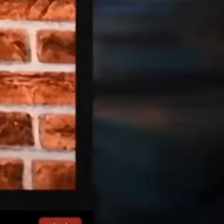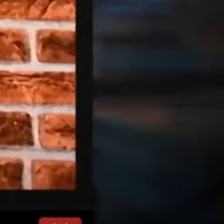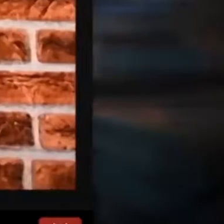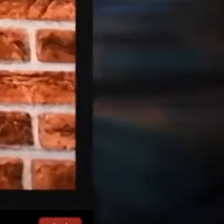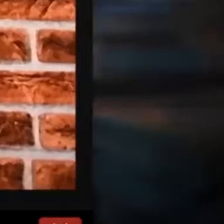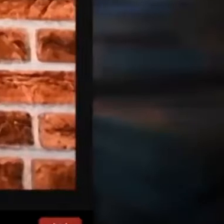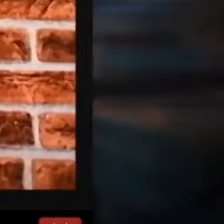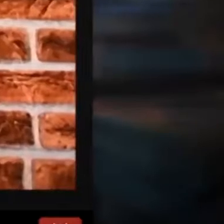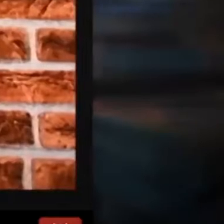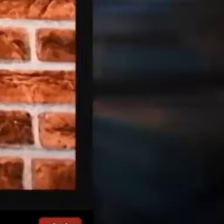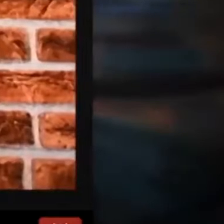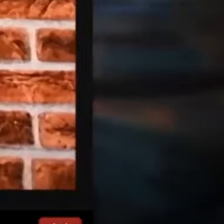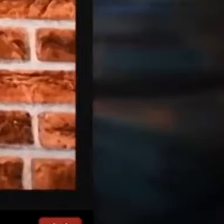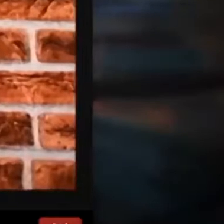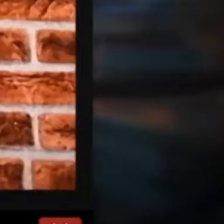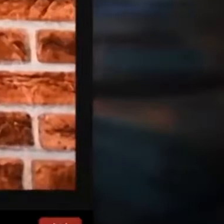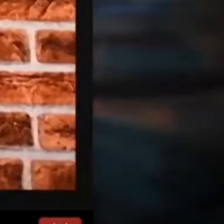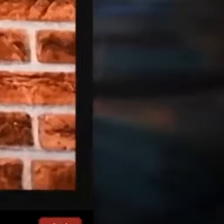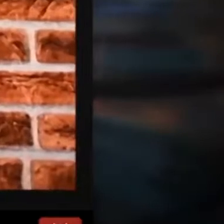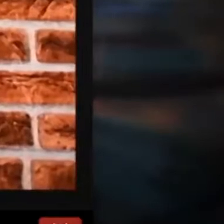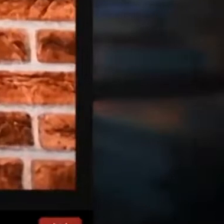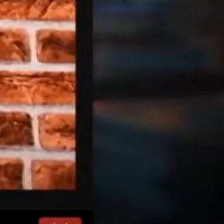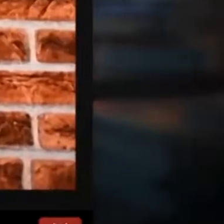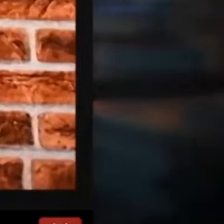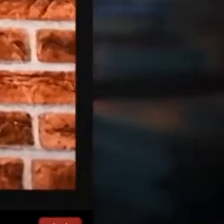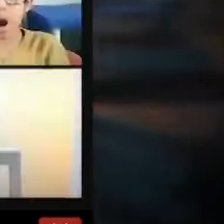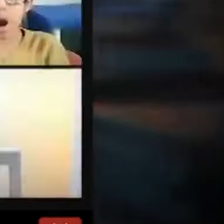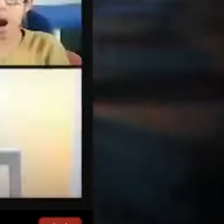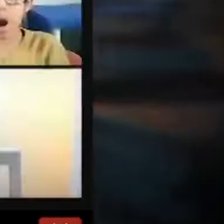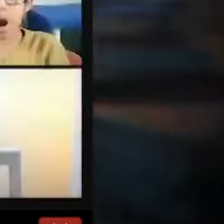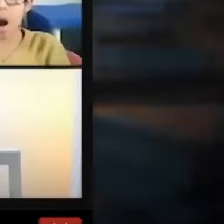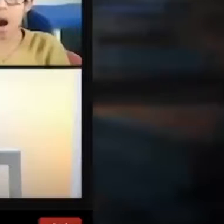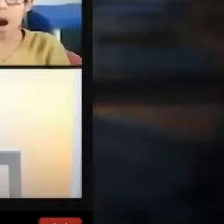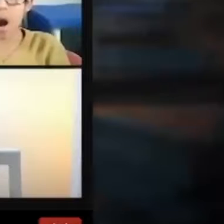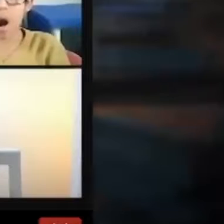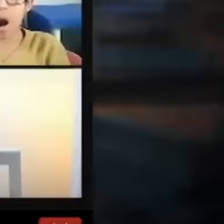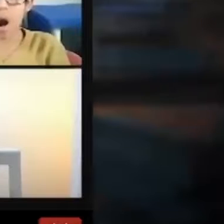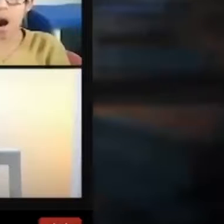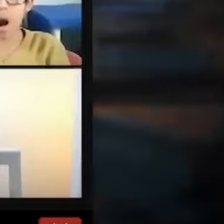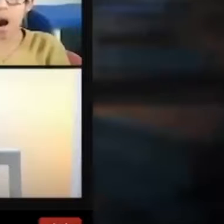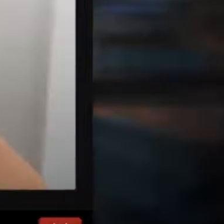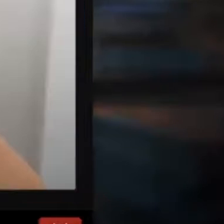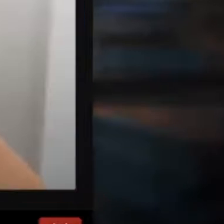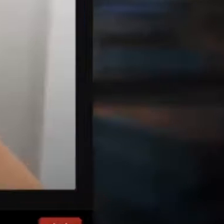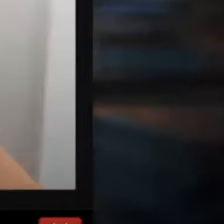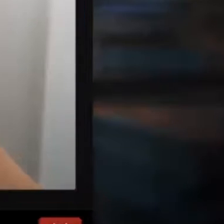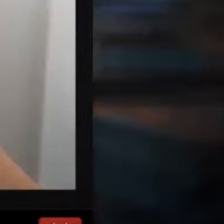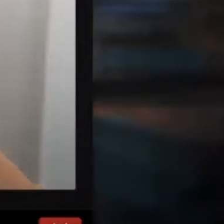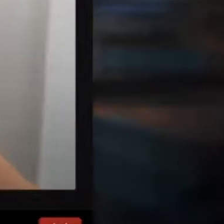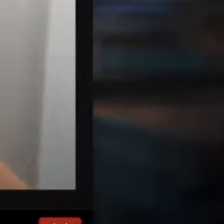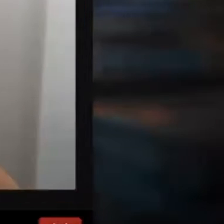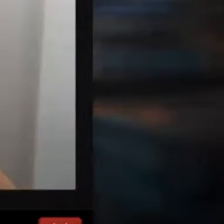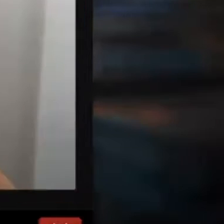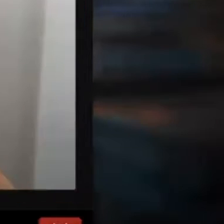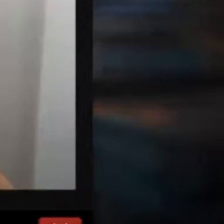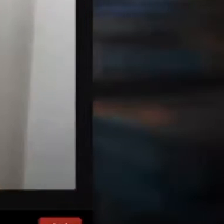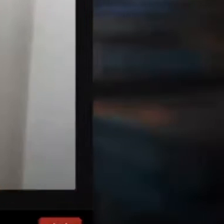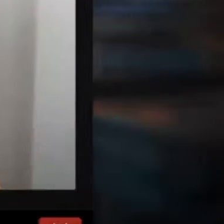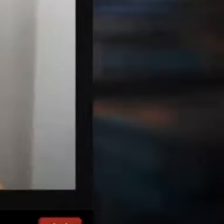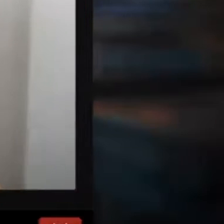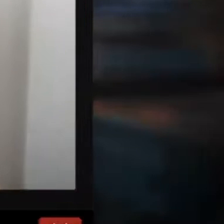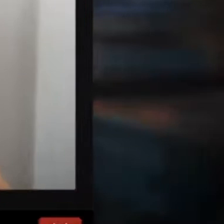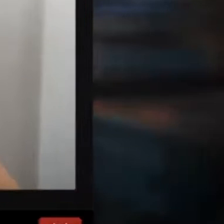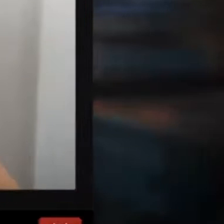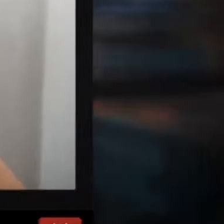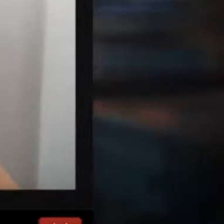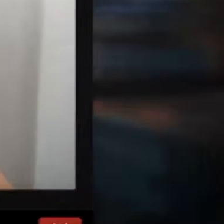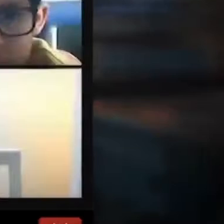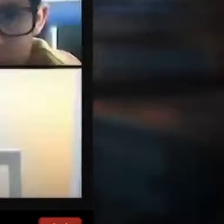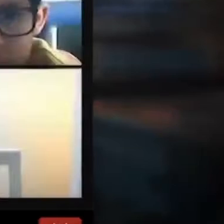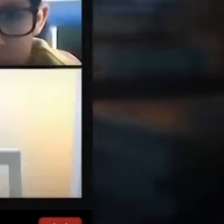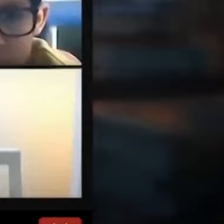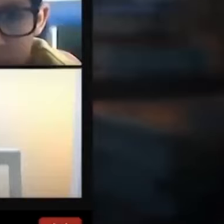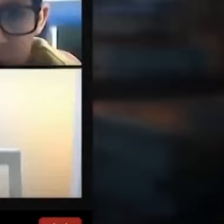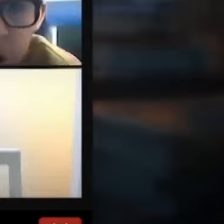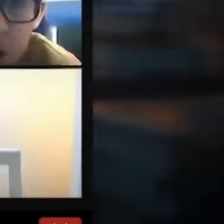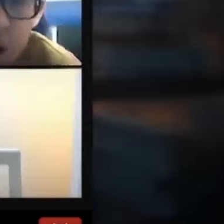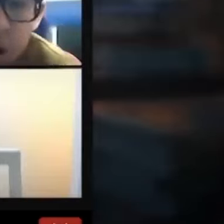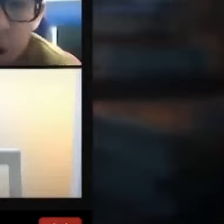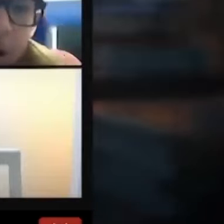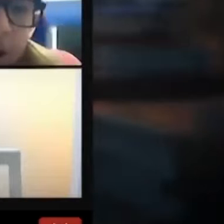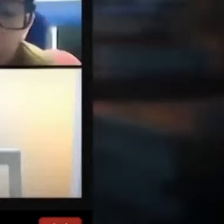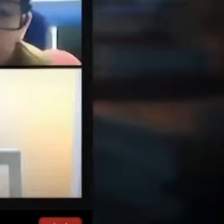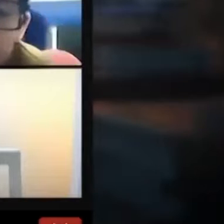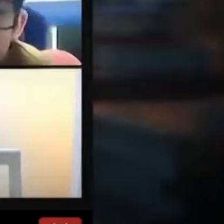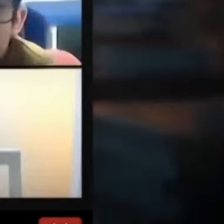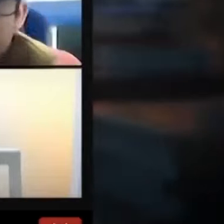conejo que llevaba un reloj hacia un reino con naipes de soldados. Profesora, Pero no que no se podía salir. Pero